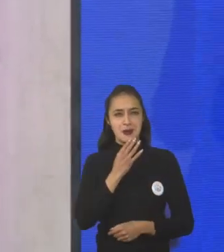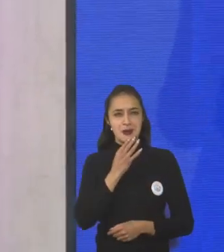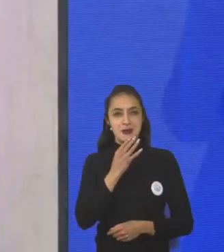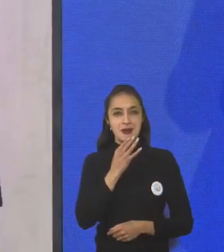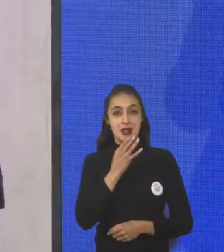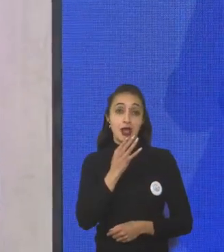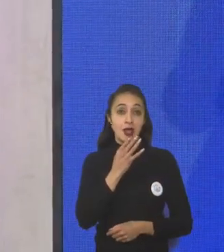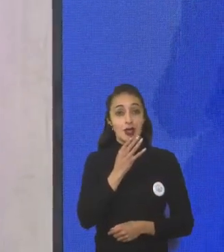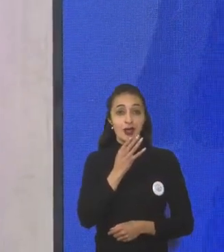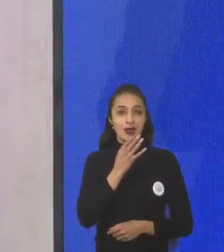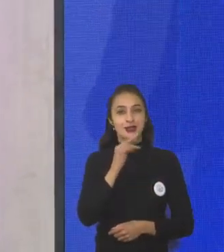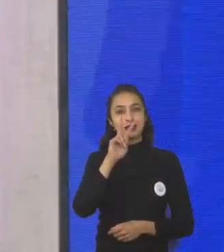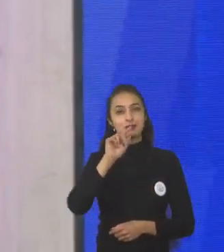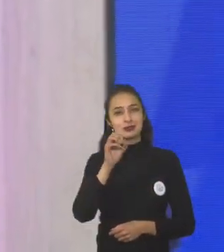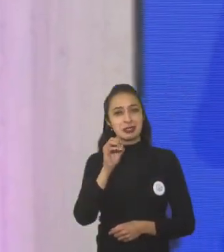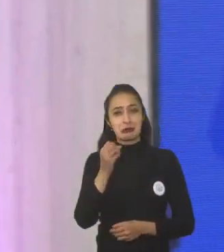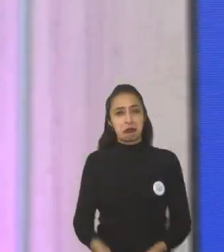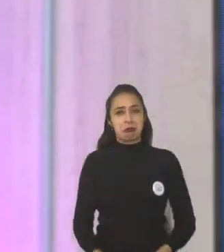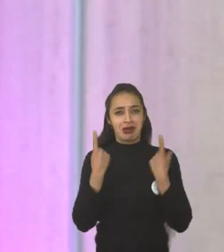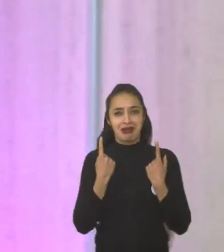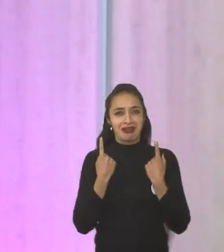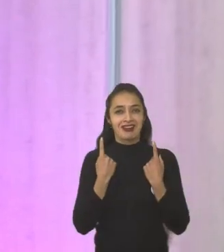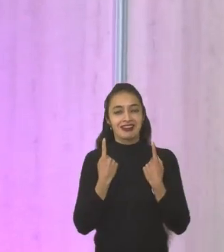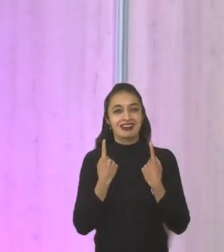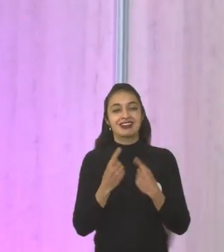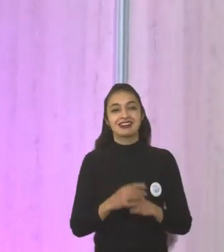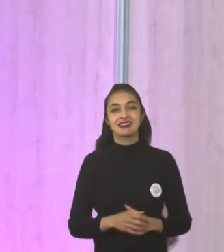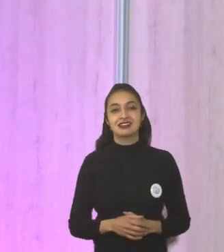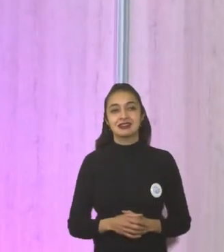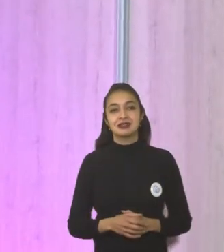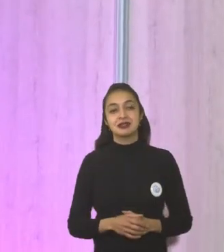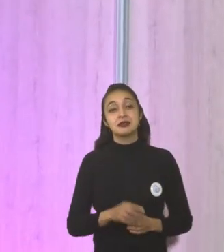En 2.0 no entiendo.